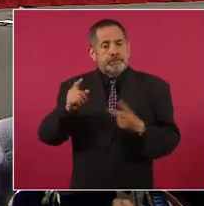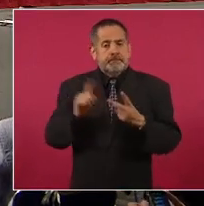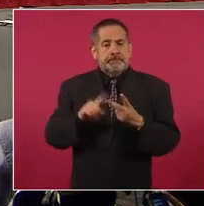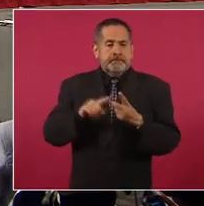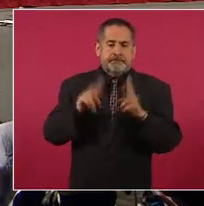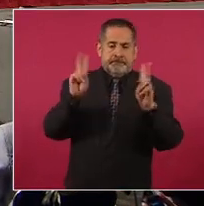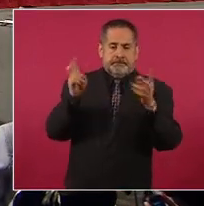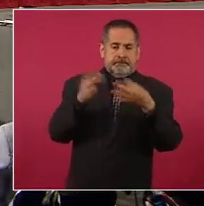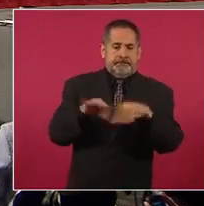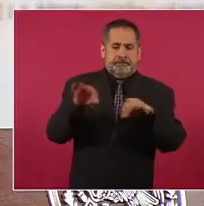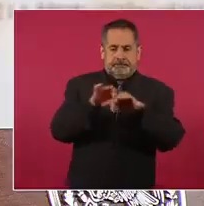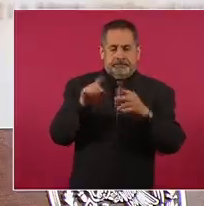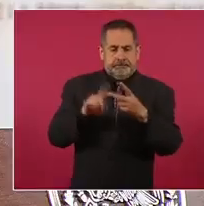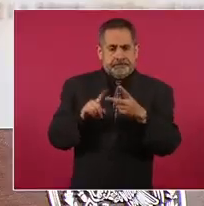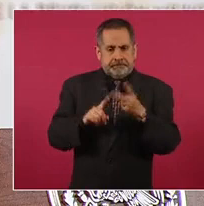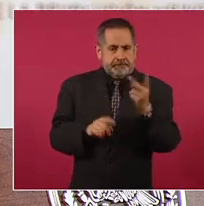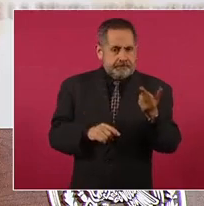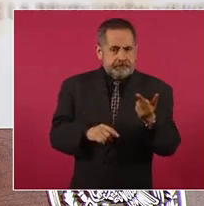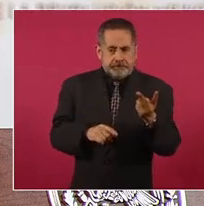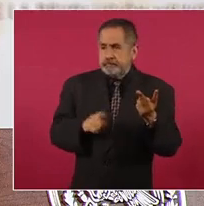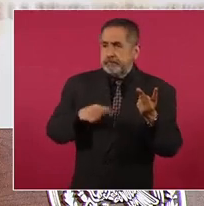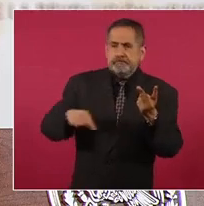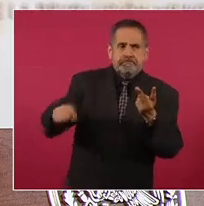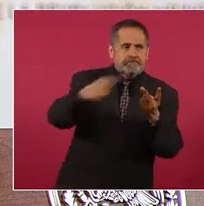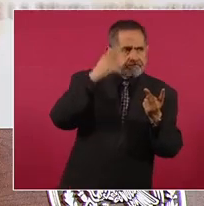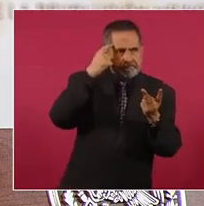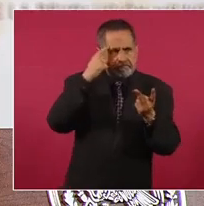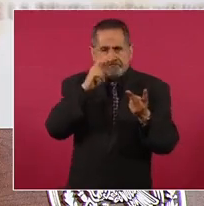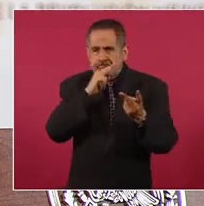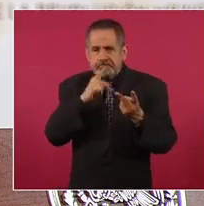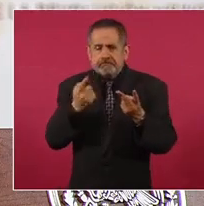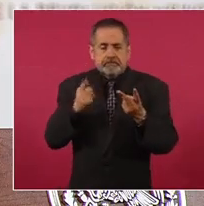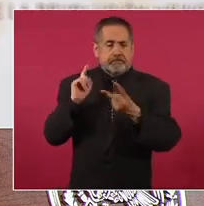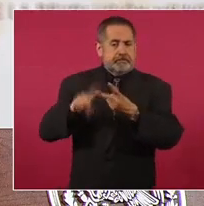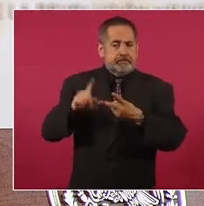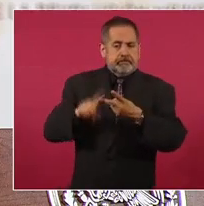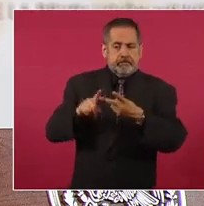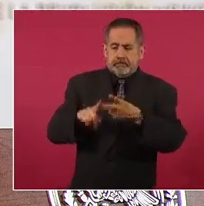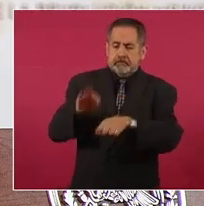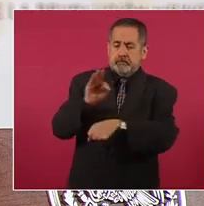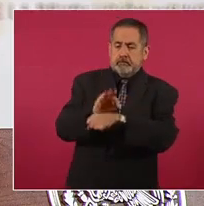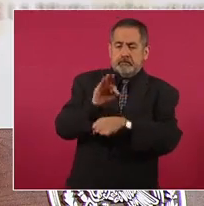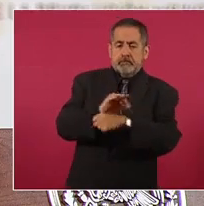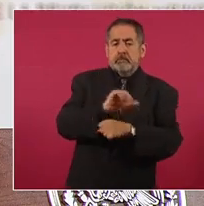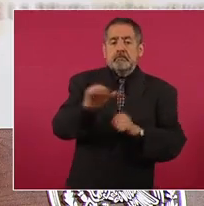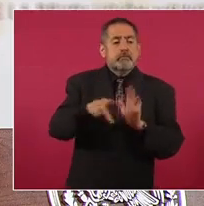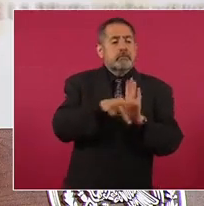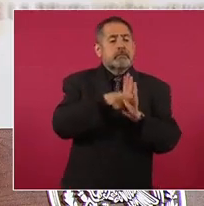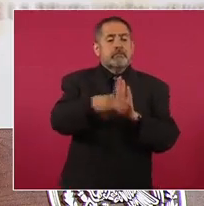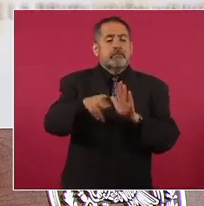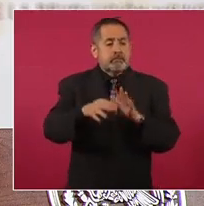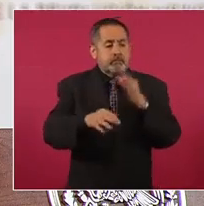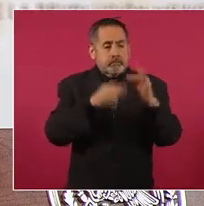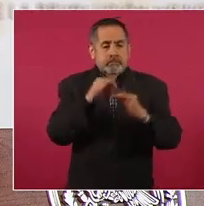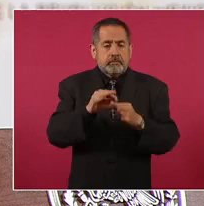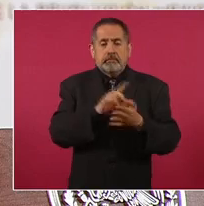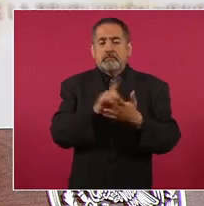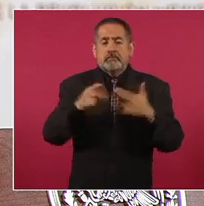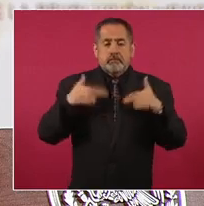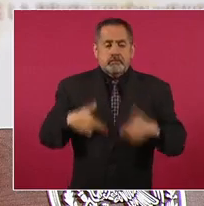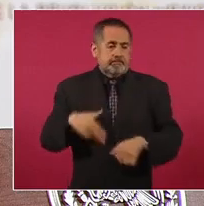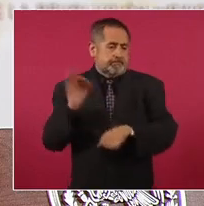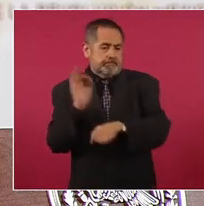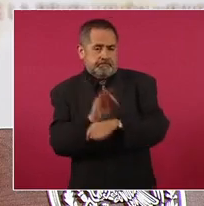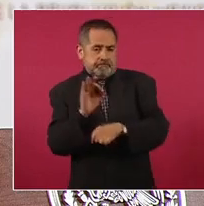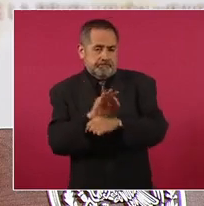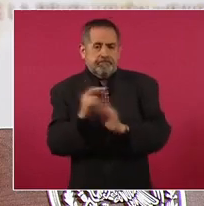que es preocupación de la opinión pública es el mecanismo de protección a periodistas y defensores de derechos humanos,